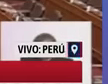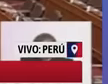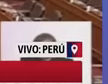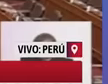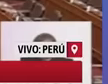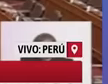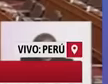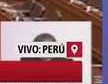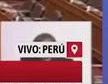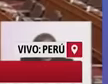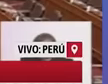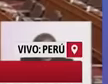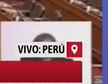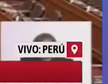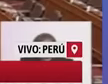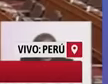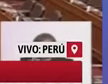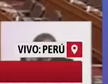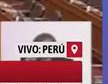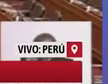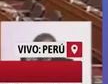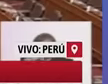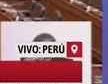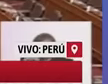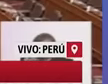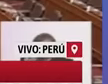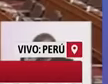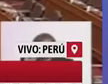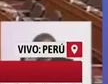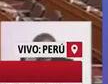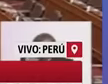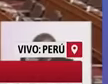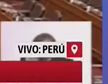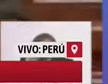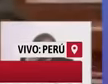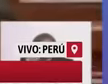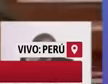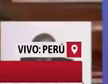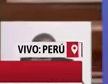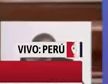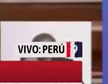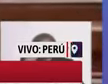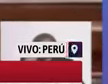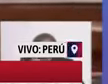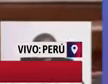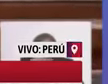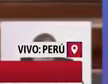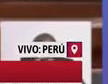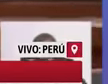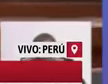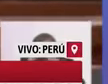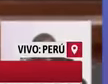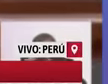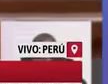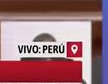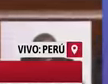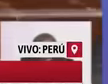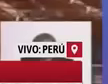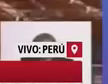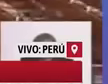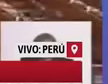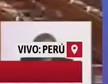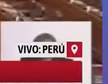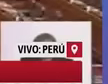Ernesto Bustamante. Porque el pueblo peruano siga en democracia. Mi voto es sí. Ahí está. Sí, es claro, Ernesto